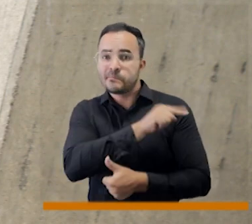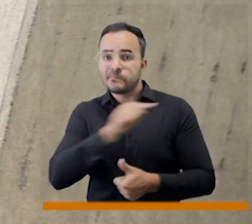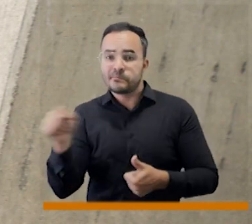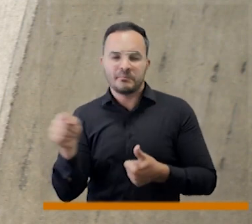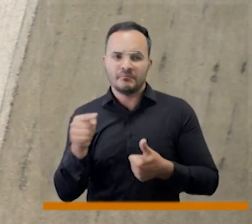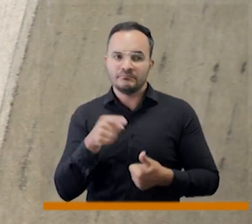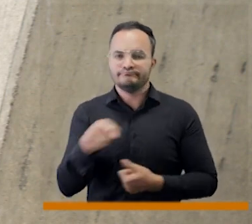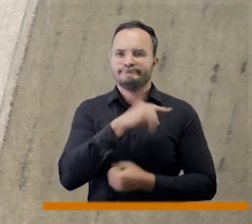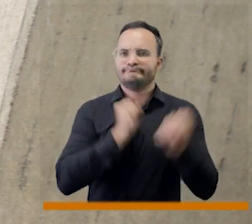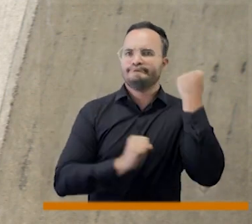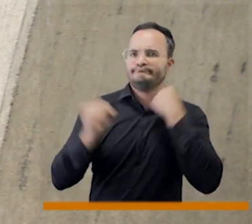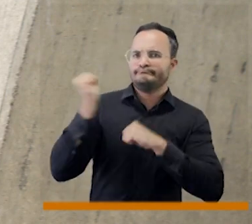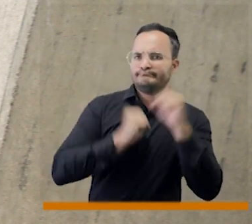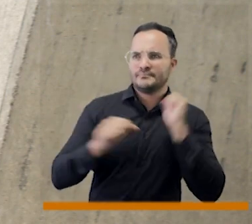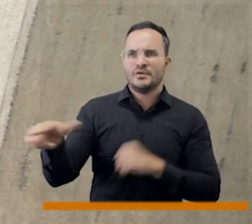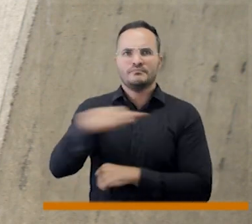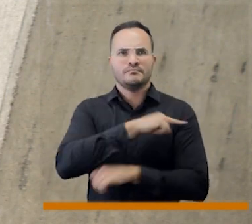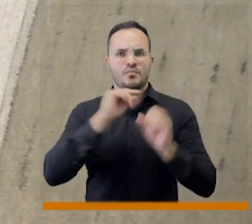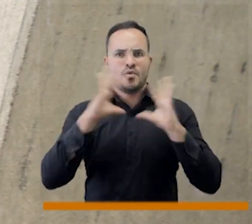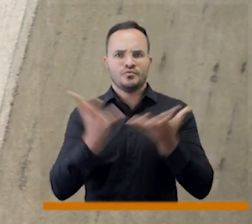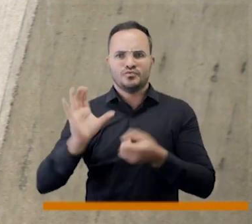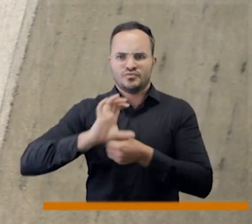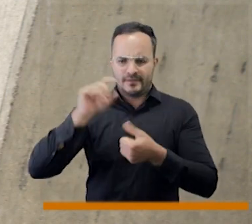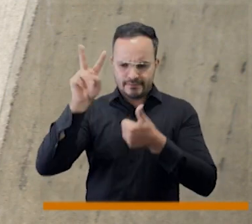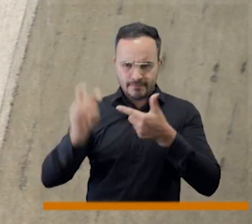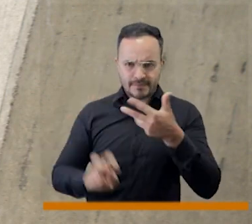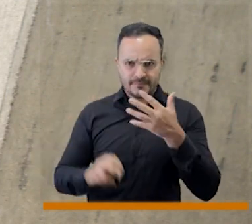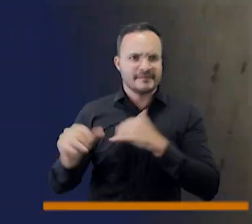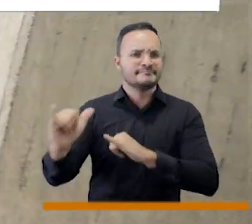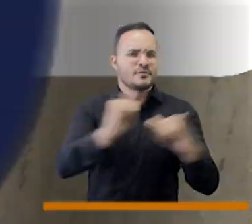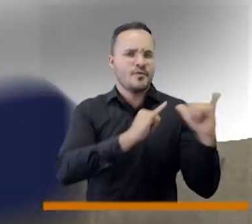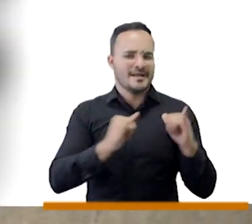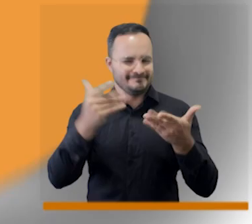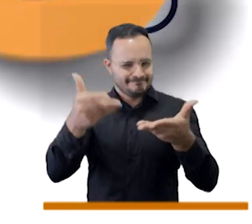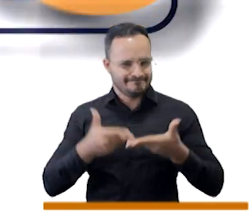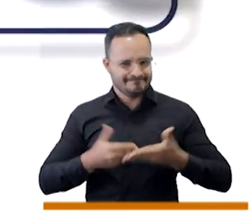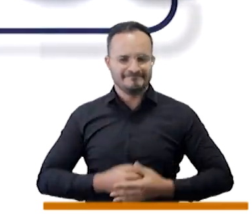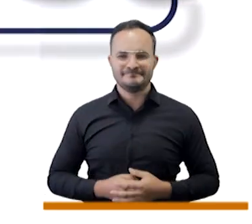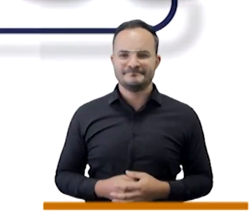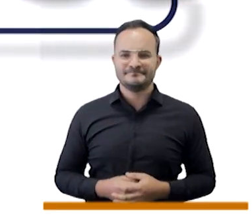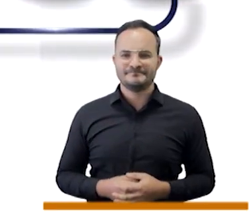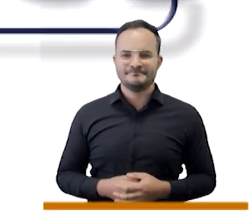a los administradores de las urbes en el mundo. Sean todos ustedes bienvenidos.